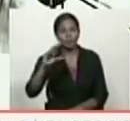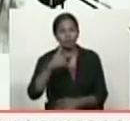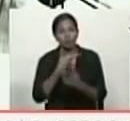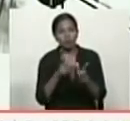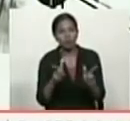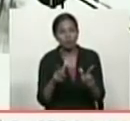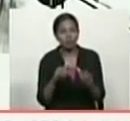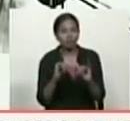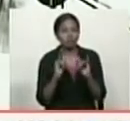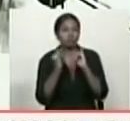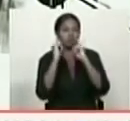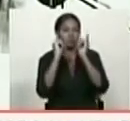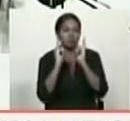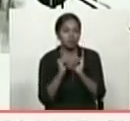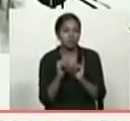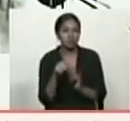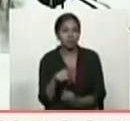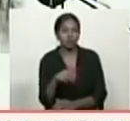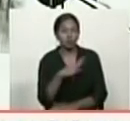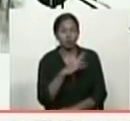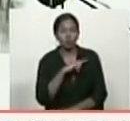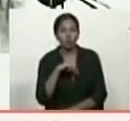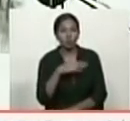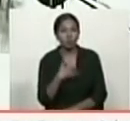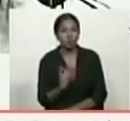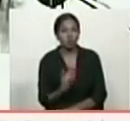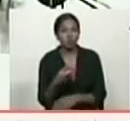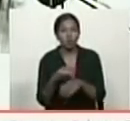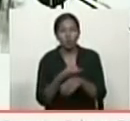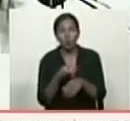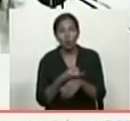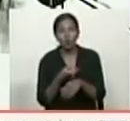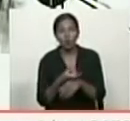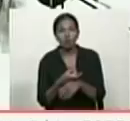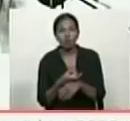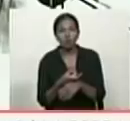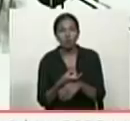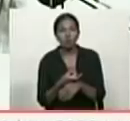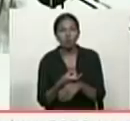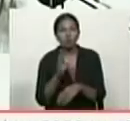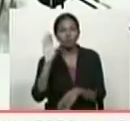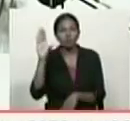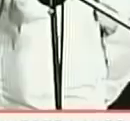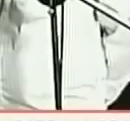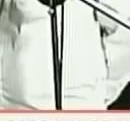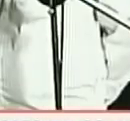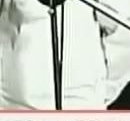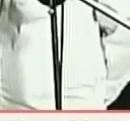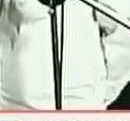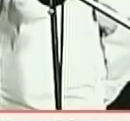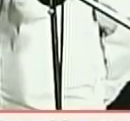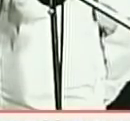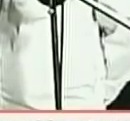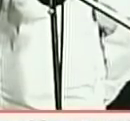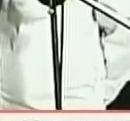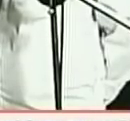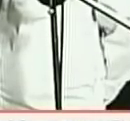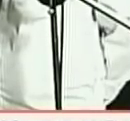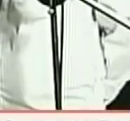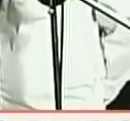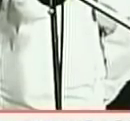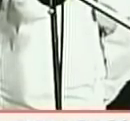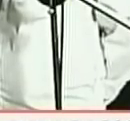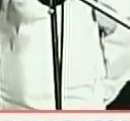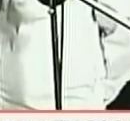y de la independencia, nuestro querido hermano gobernador del estado Amazonas, Miguel Rodríguez, con la